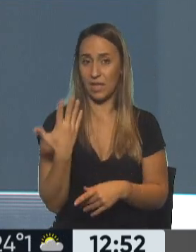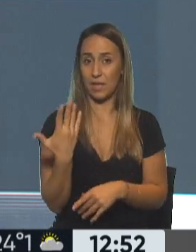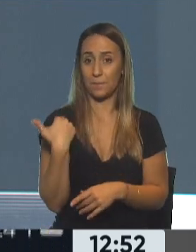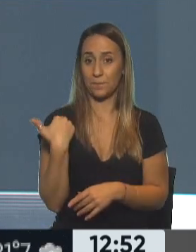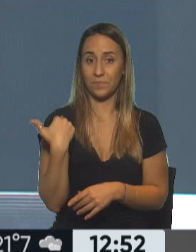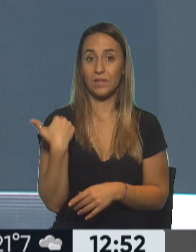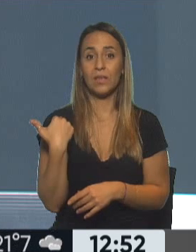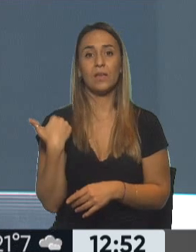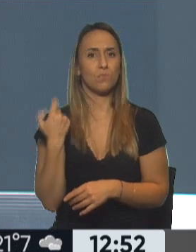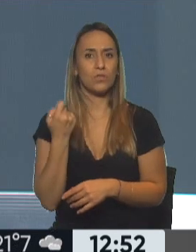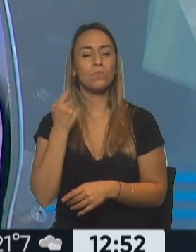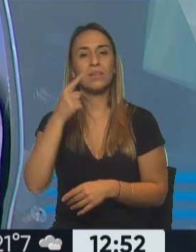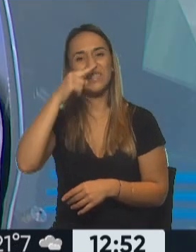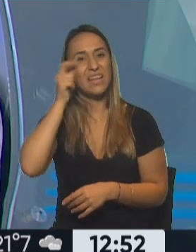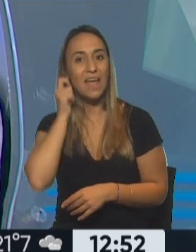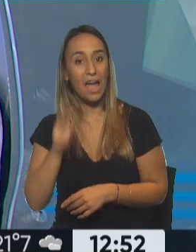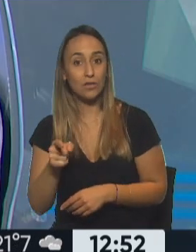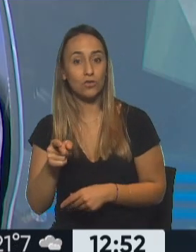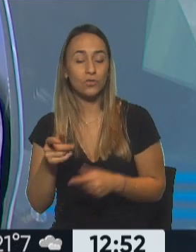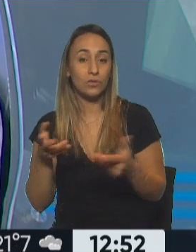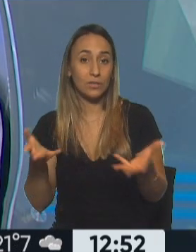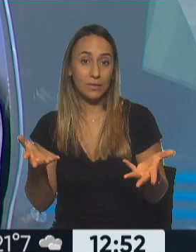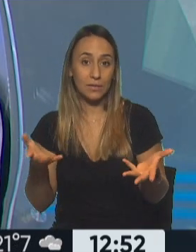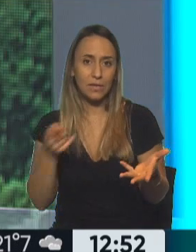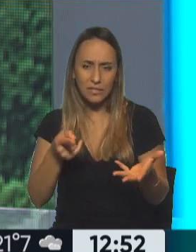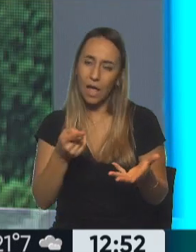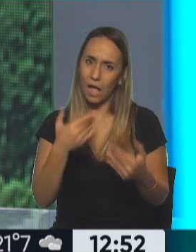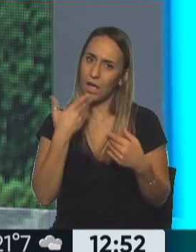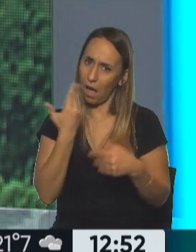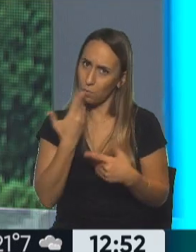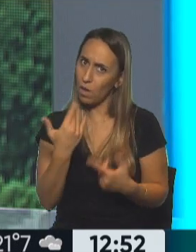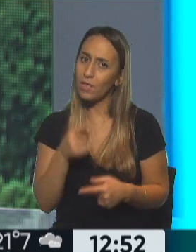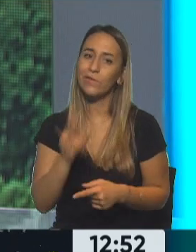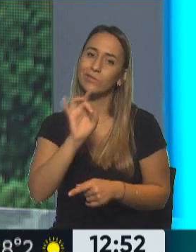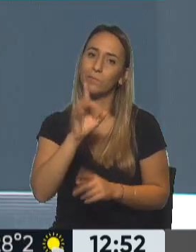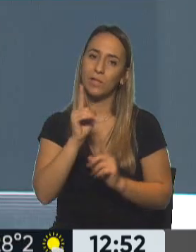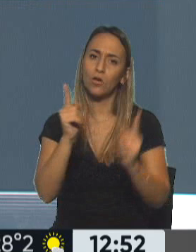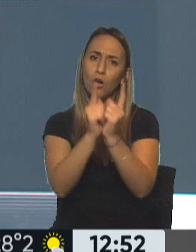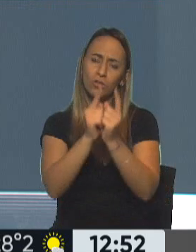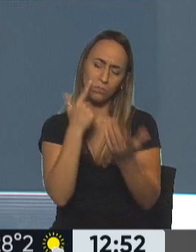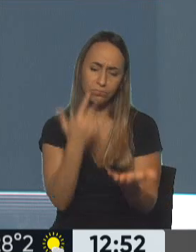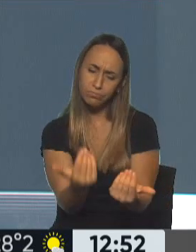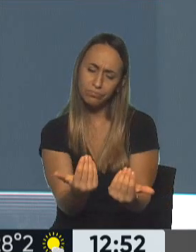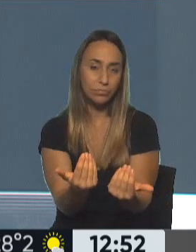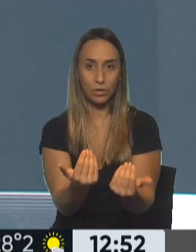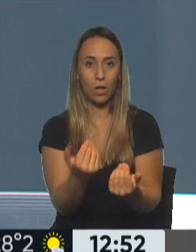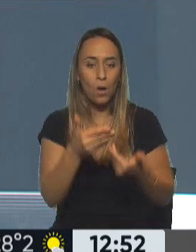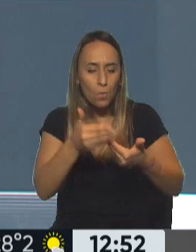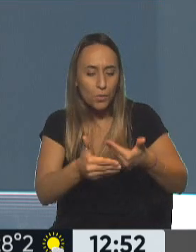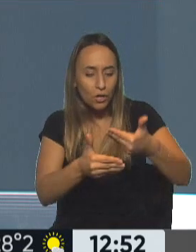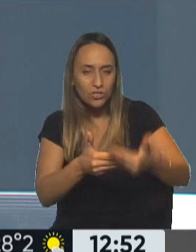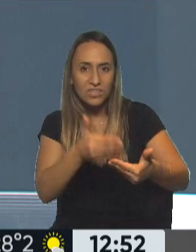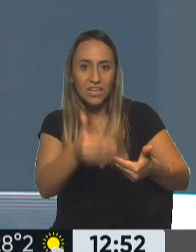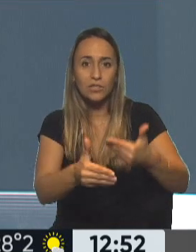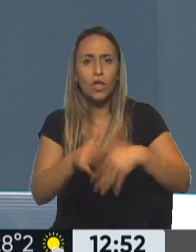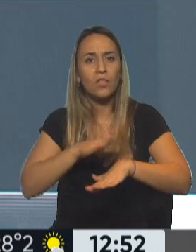en Reyes. Entonces digo, no es escucharla un momento, Es tomarse Es tiempo. un proceso y darle tiempo